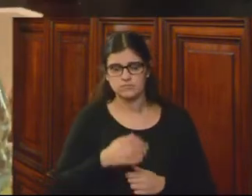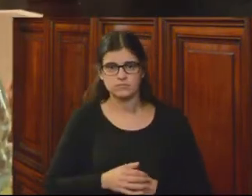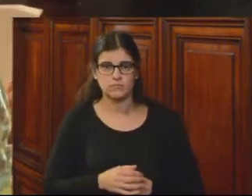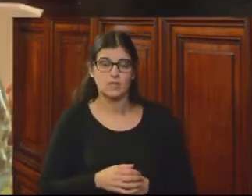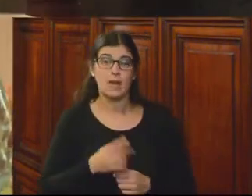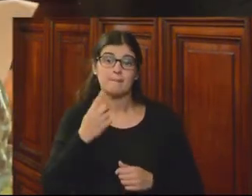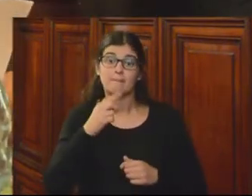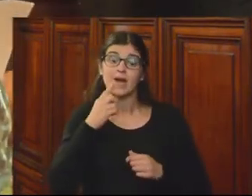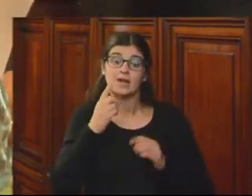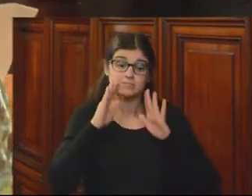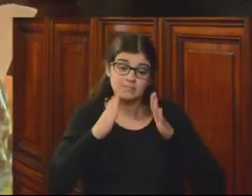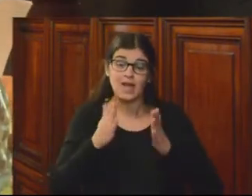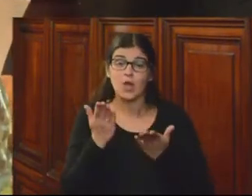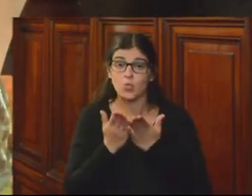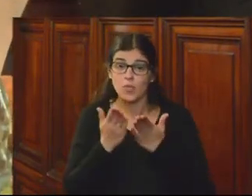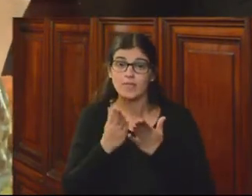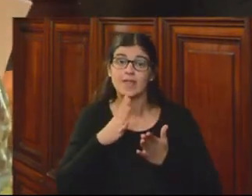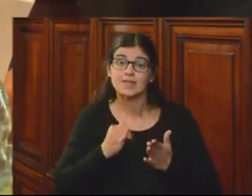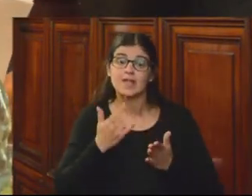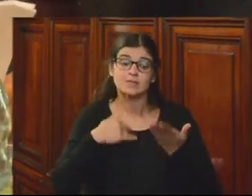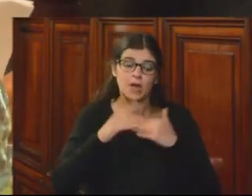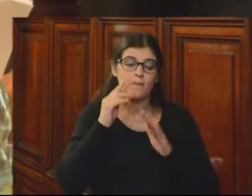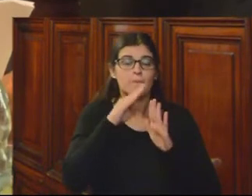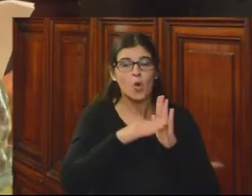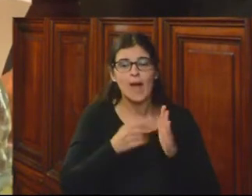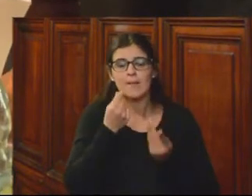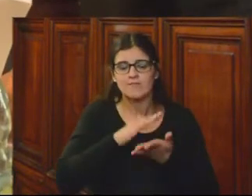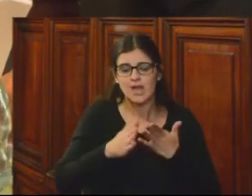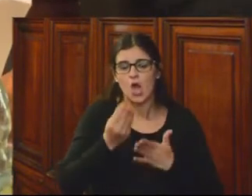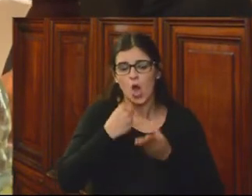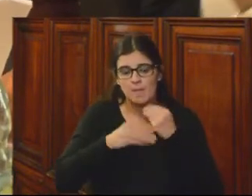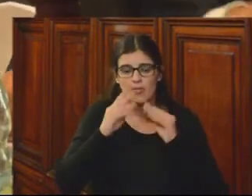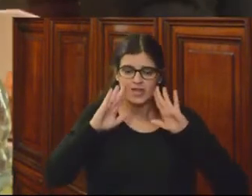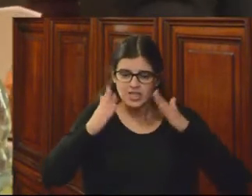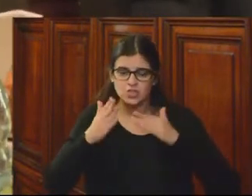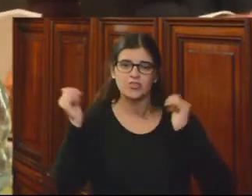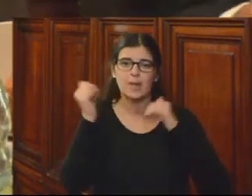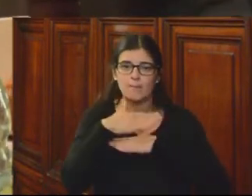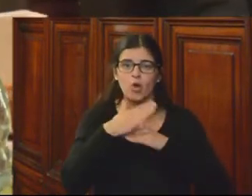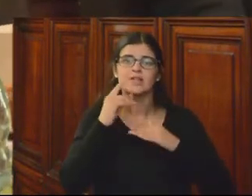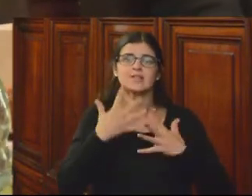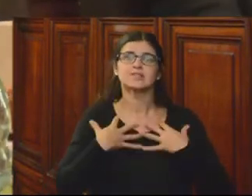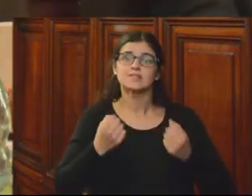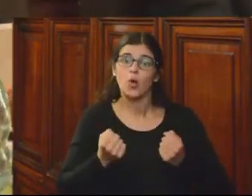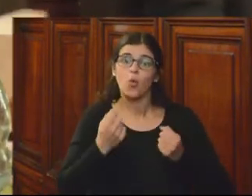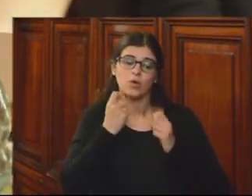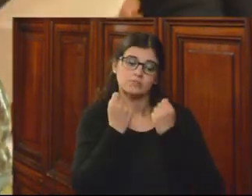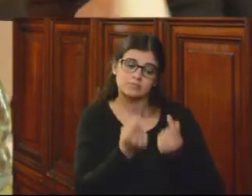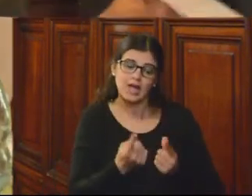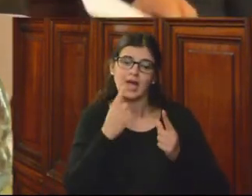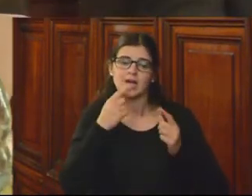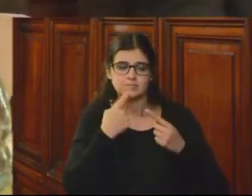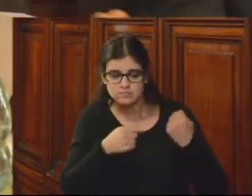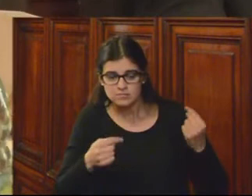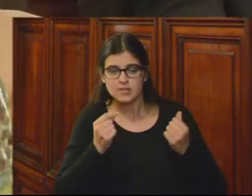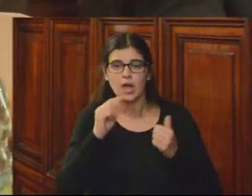Para la atención de los estudiantes se brinda el apoyo a través de programas de becas, comedores, atención de transporte estudiantil, atención de salud, otorgamiento de equipos, instalación